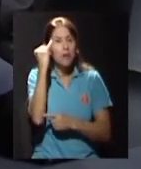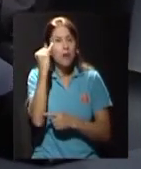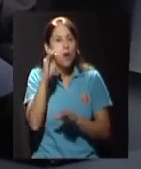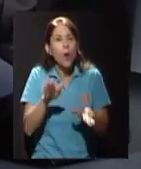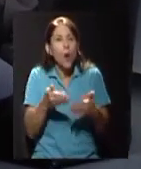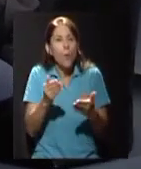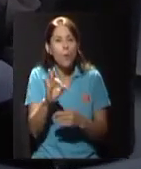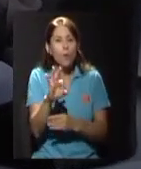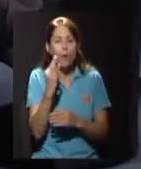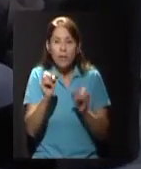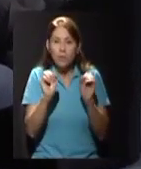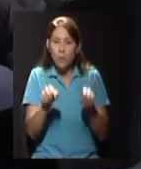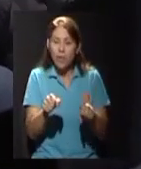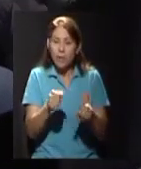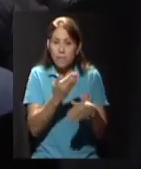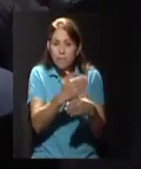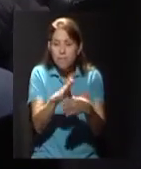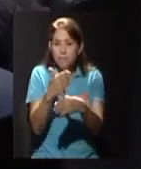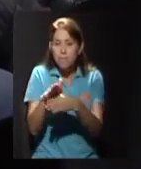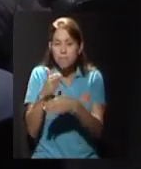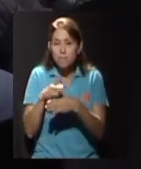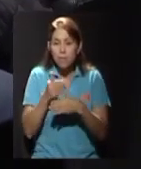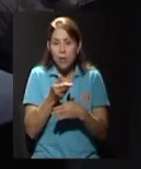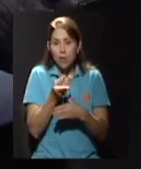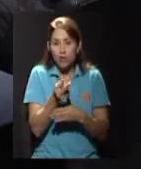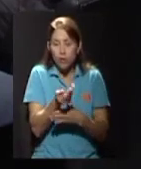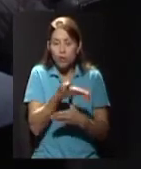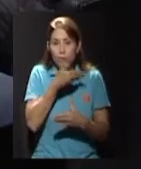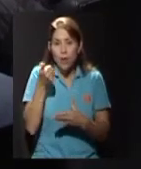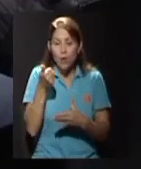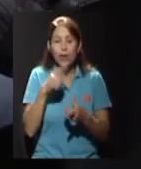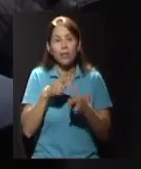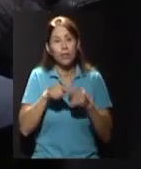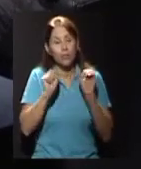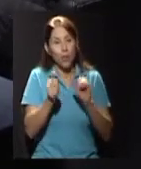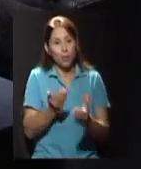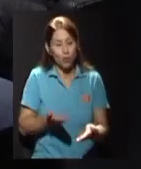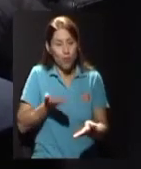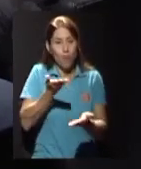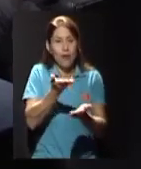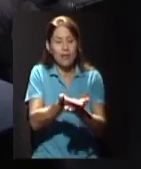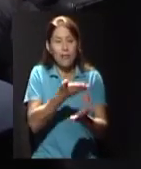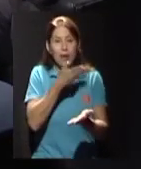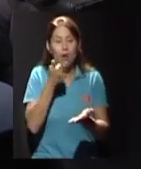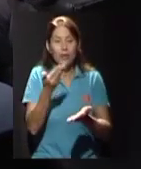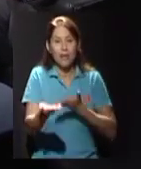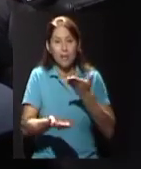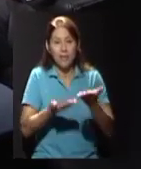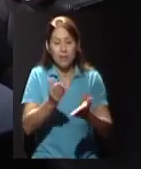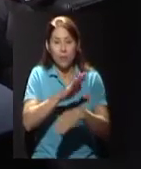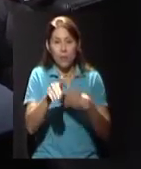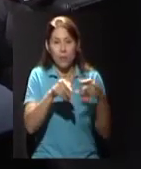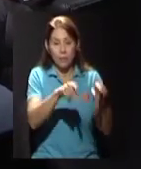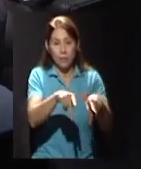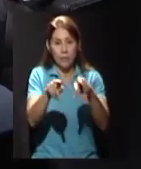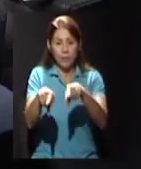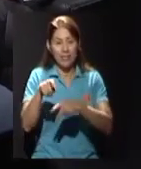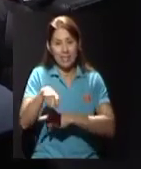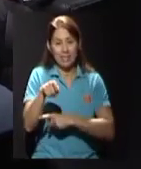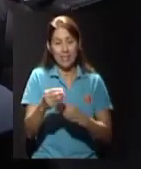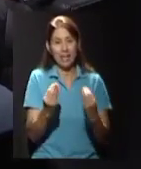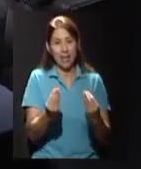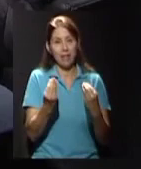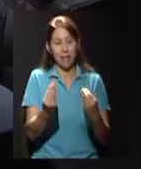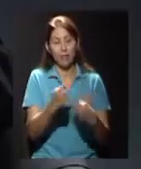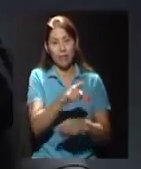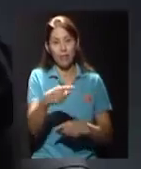recursos pues podremos de esa forma ofrecer un mejor servicio a la población que tanto lo necesita y como